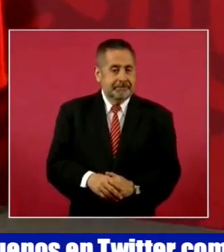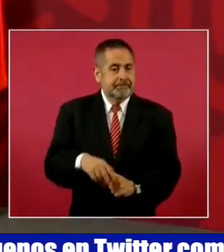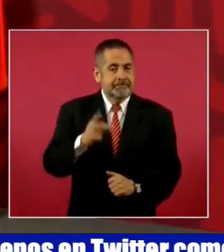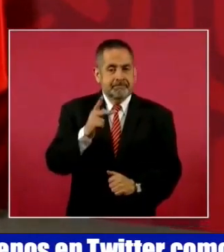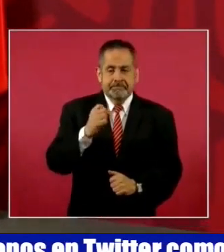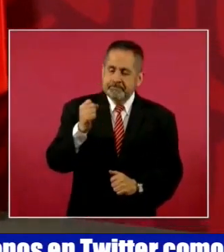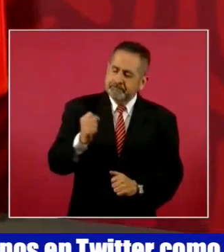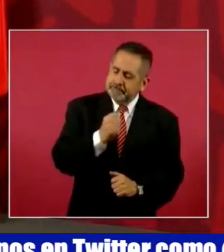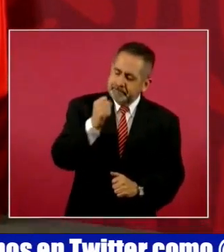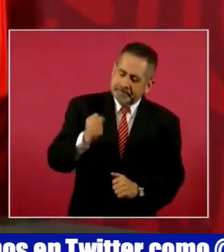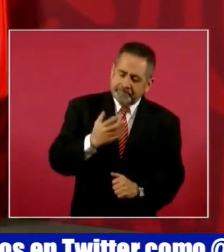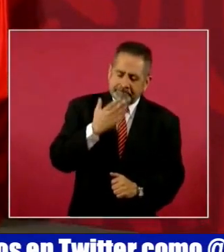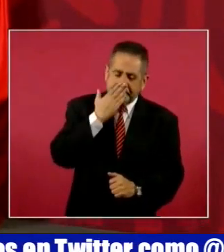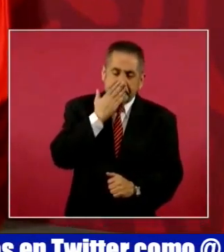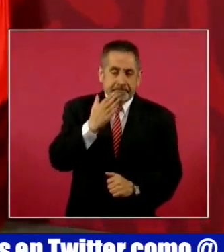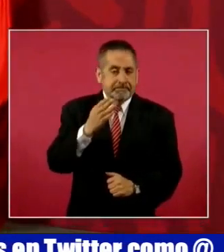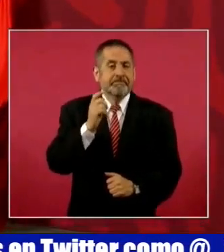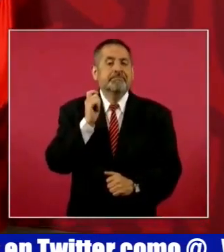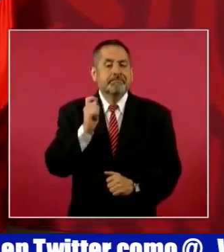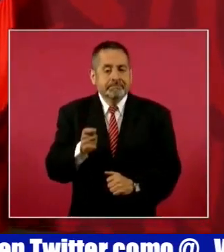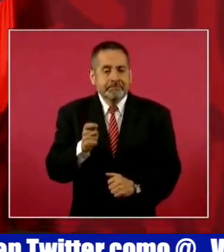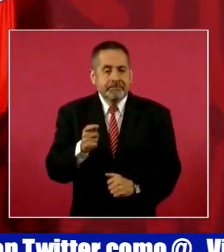afortunadamente existe